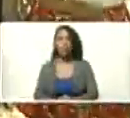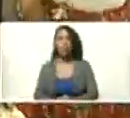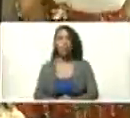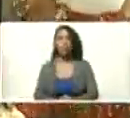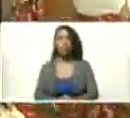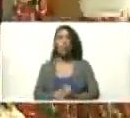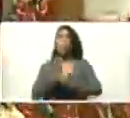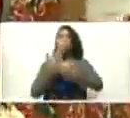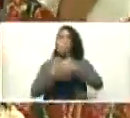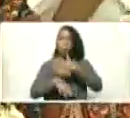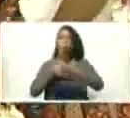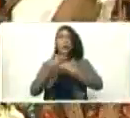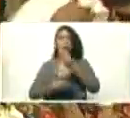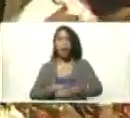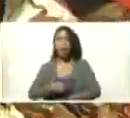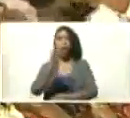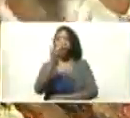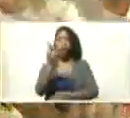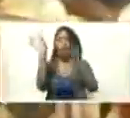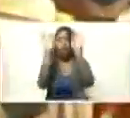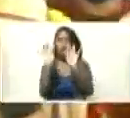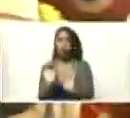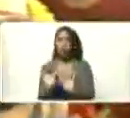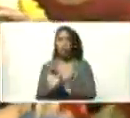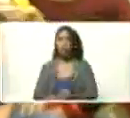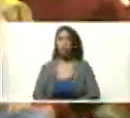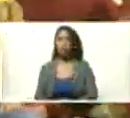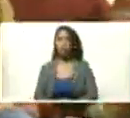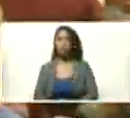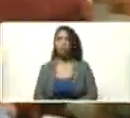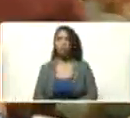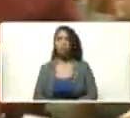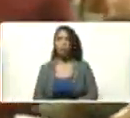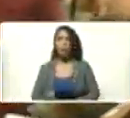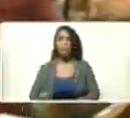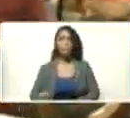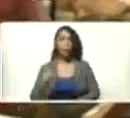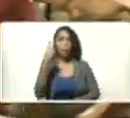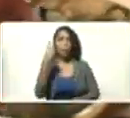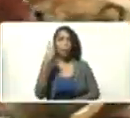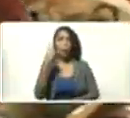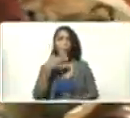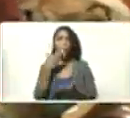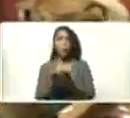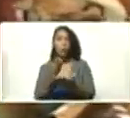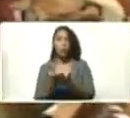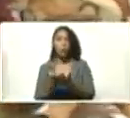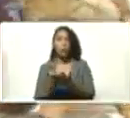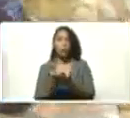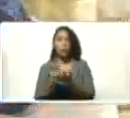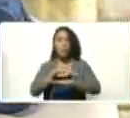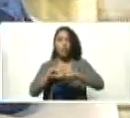Vamos a hacerlo por dos vías. Por la primera vía, la que propone Ernesto.